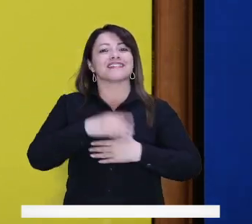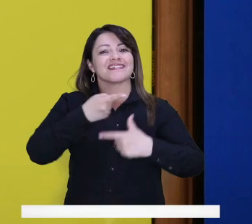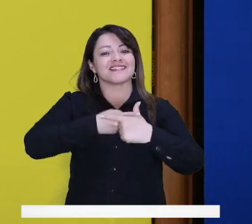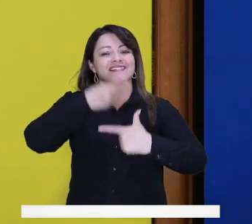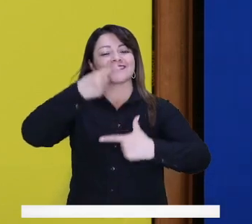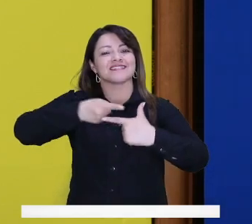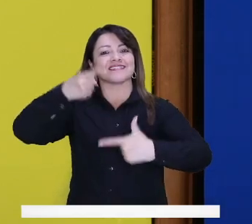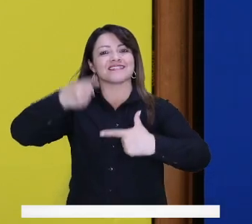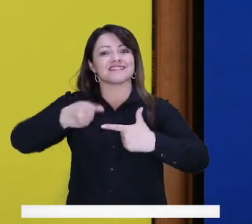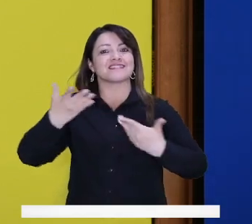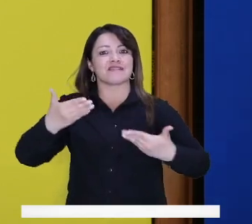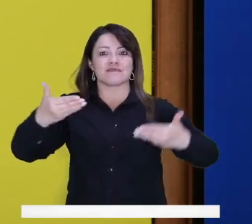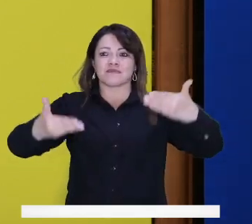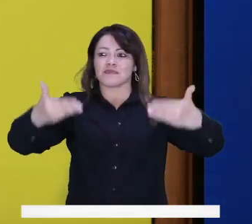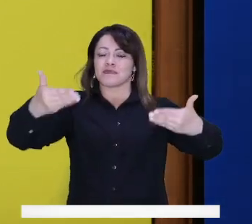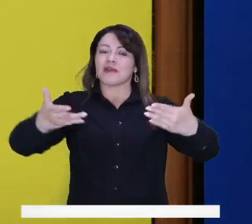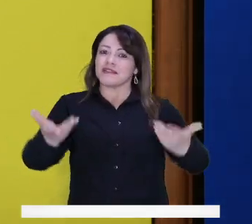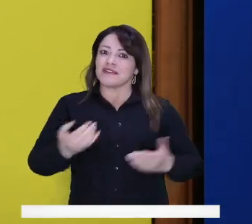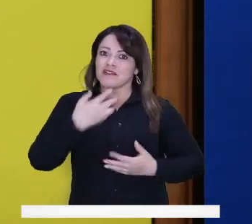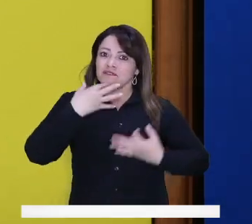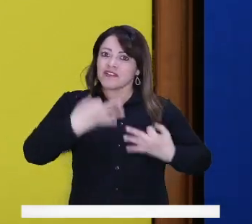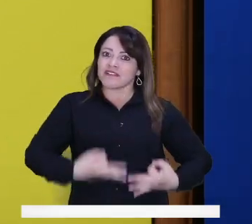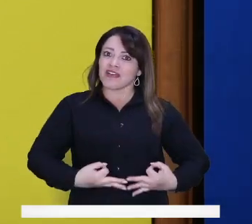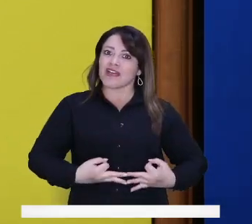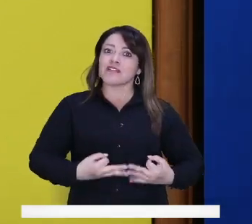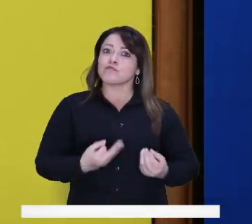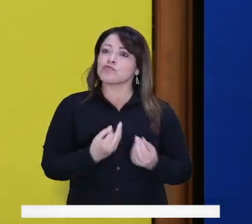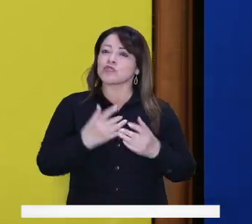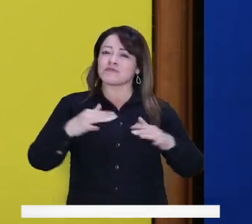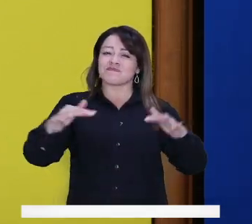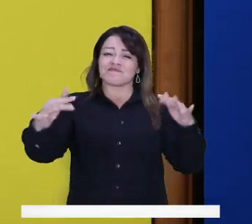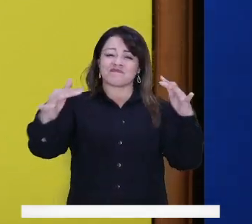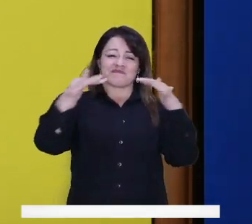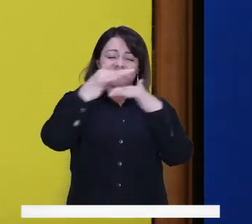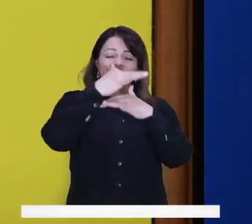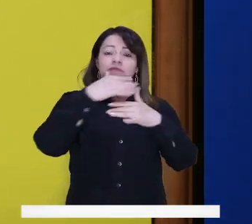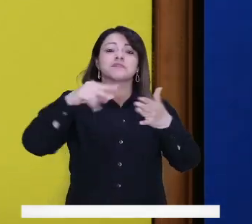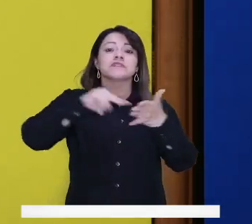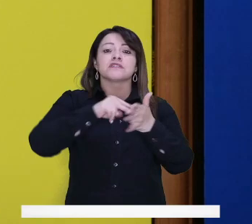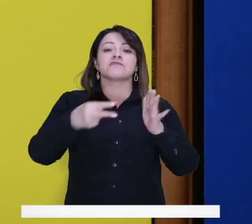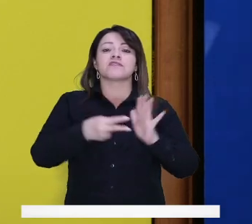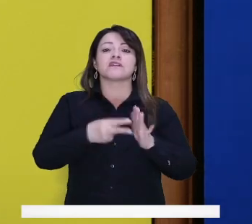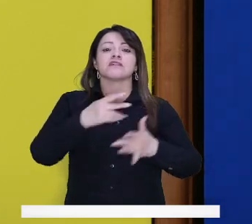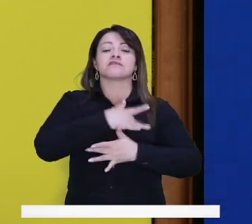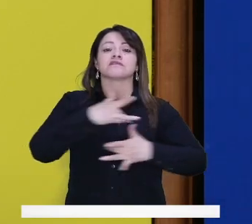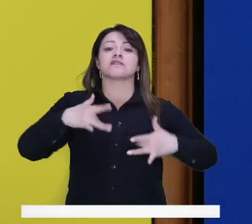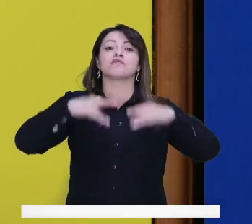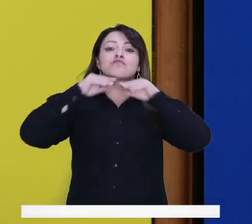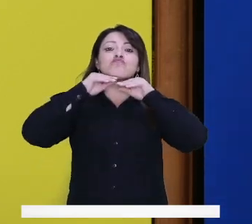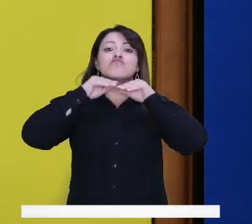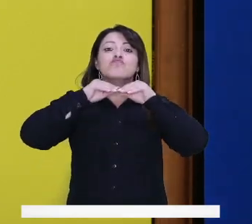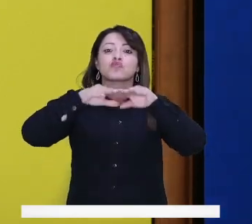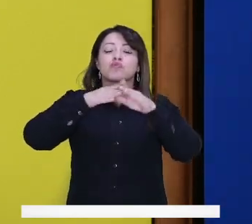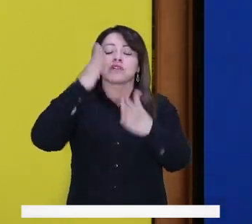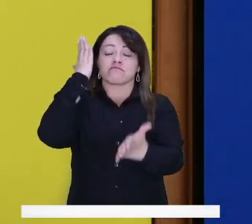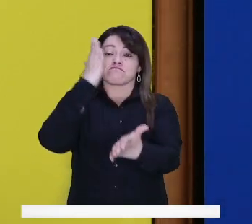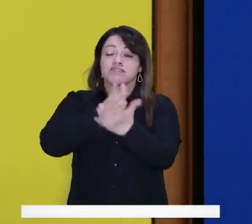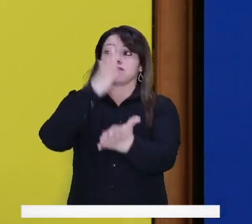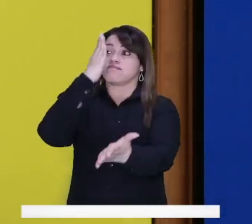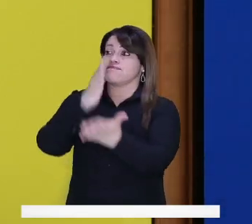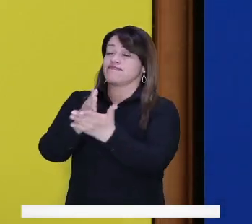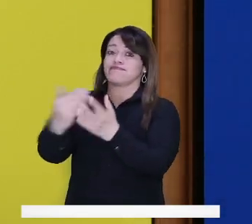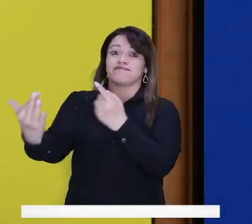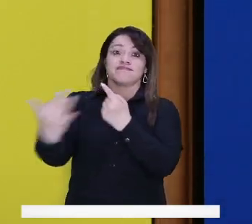climático si se mide a la luz del material particulado. O sea, esto es un problema de salud pública impresionante, esto es una